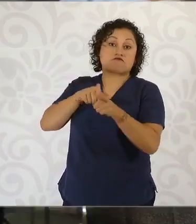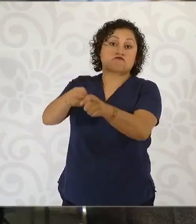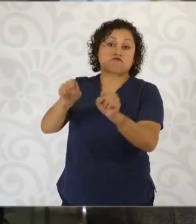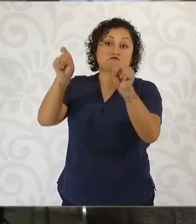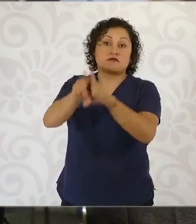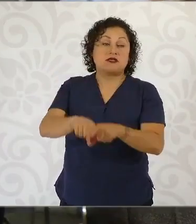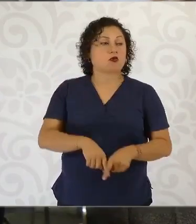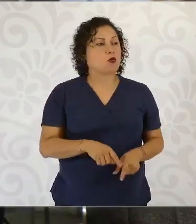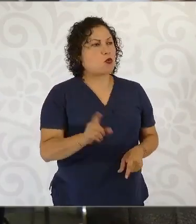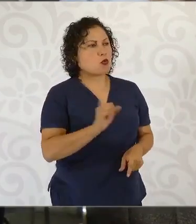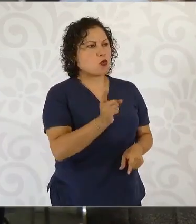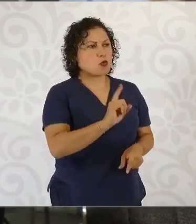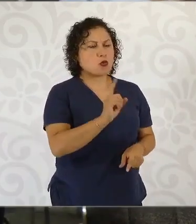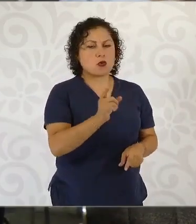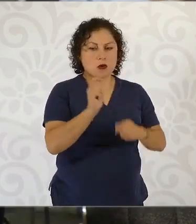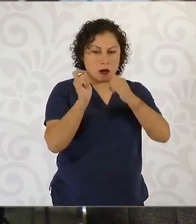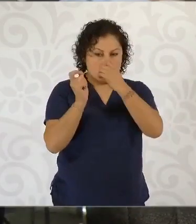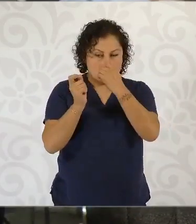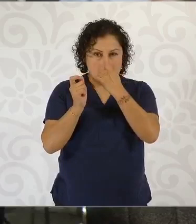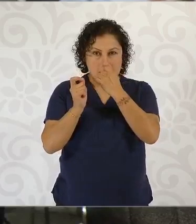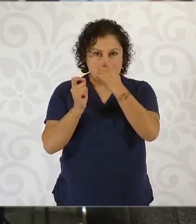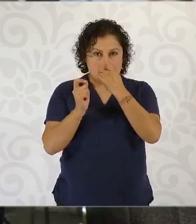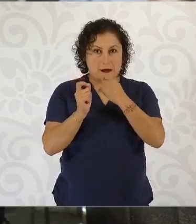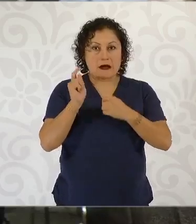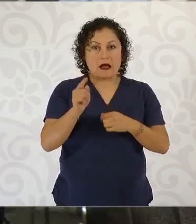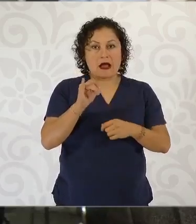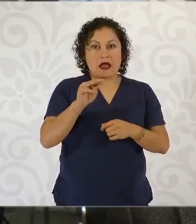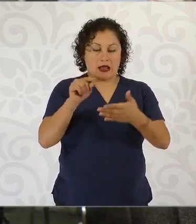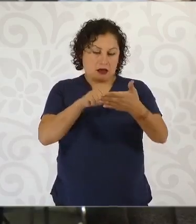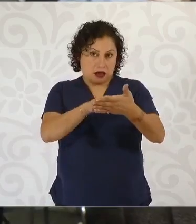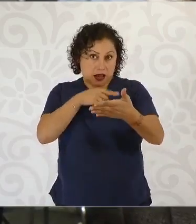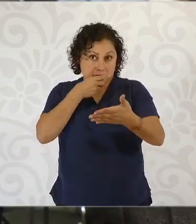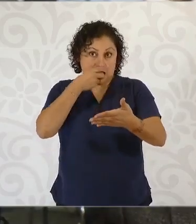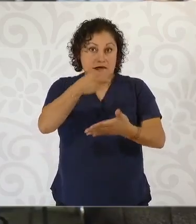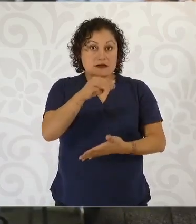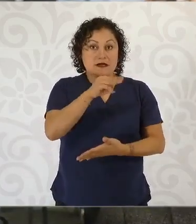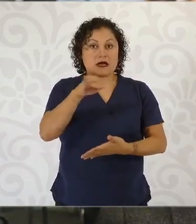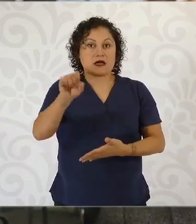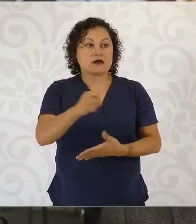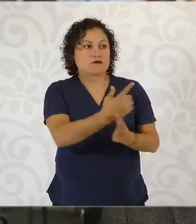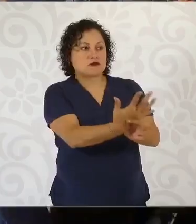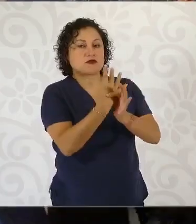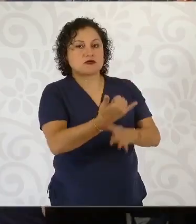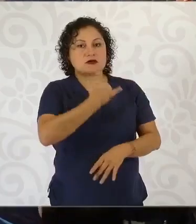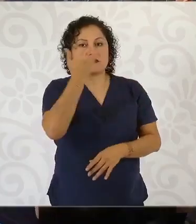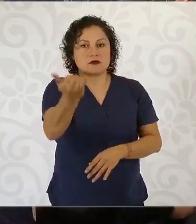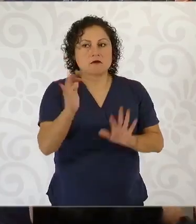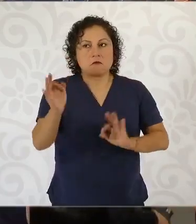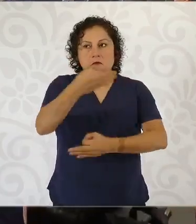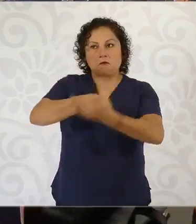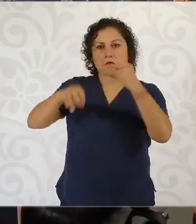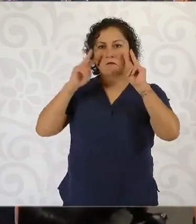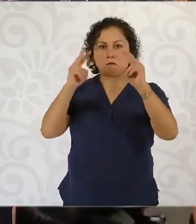La tercera cabeza dice que el IMSS argumenta que fue un error. Y así se puede consultar en animalpolitico.com para quienes. Bueno, muchas